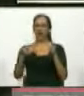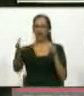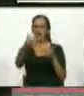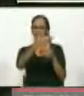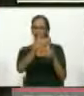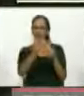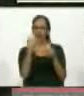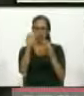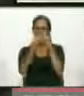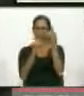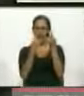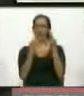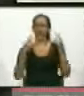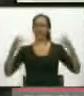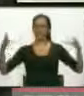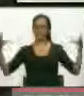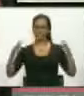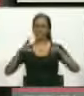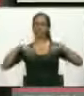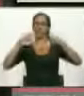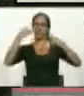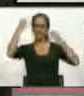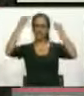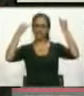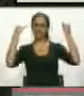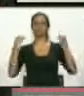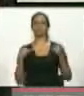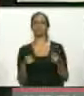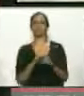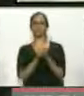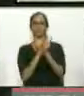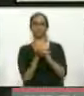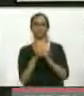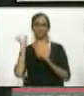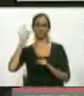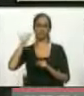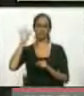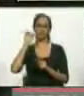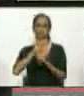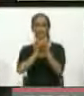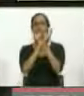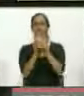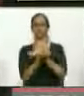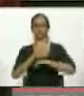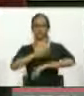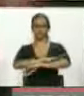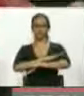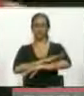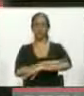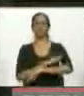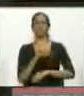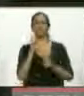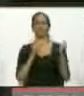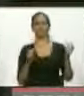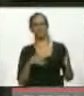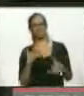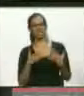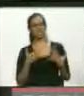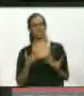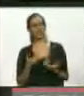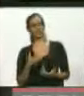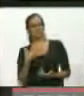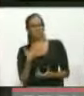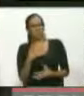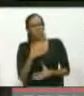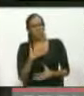se lanzan con nuevas iniciativas cambian el discurso cambien las acciones y la gente se siente representada en tu